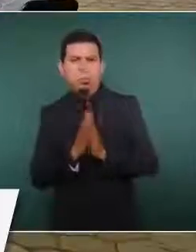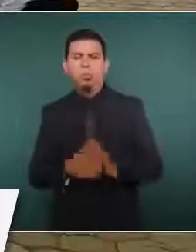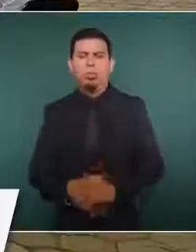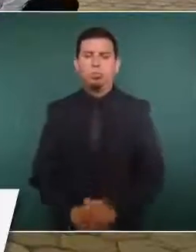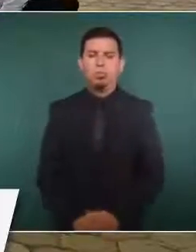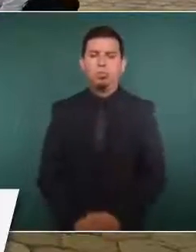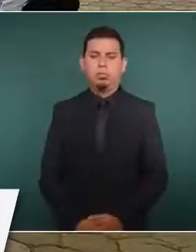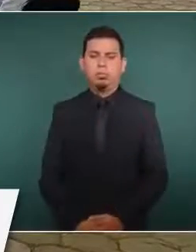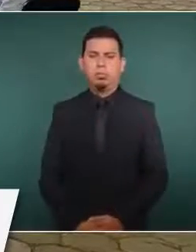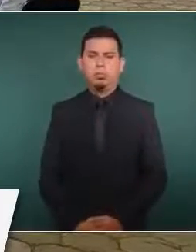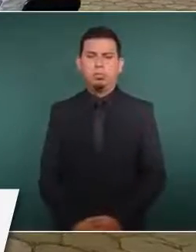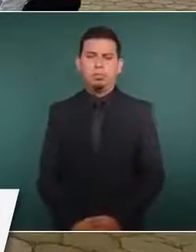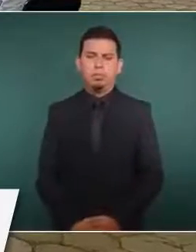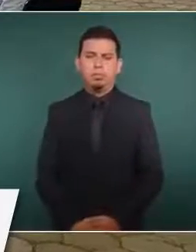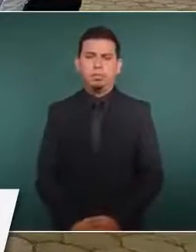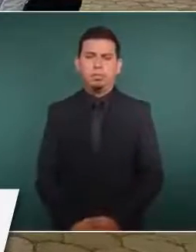Es